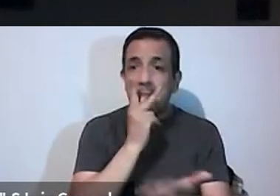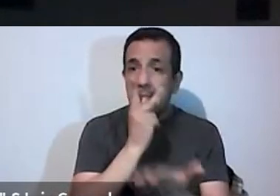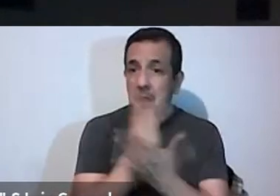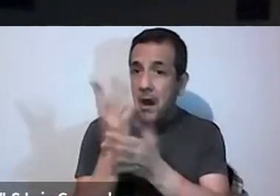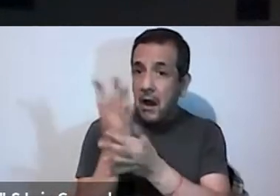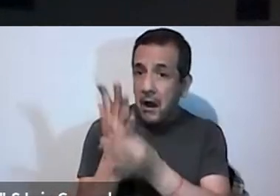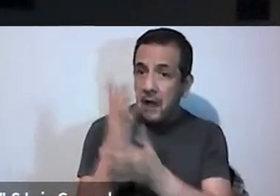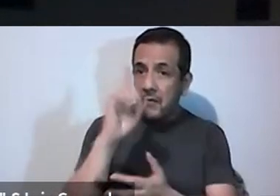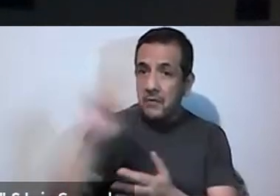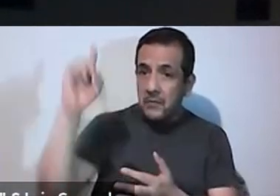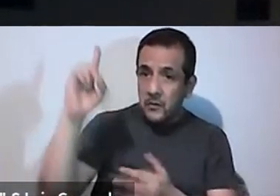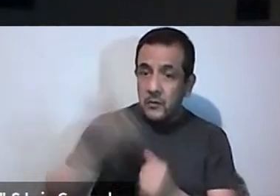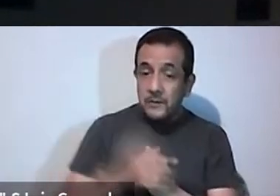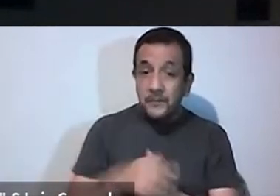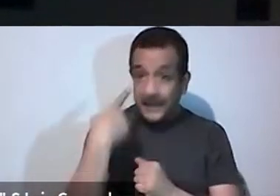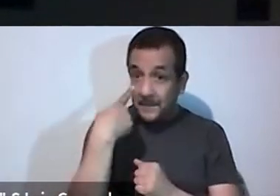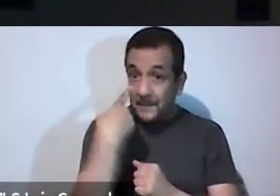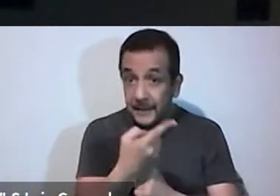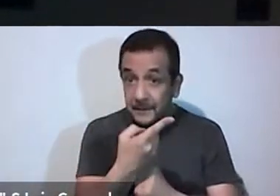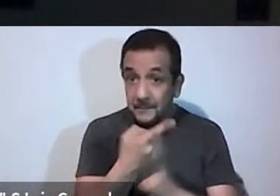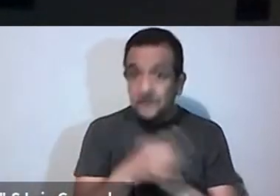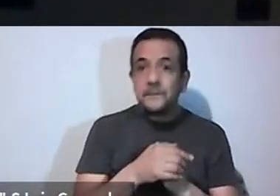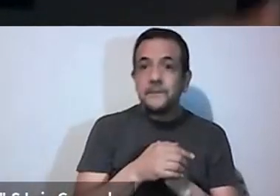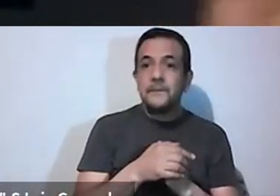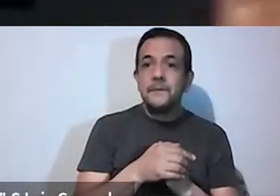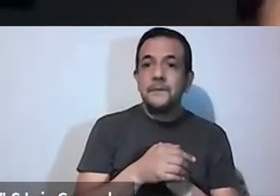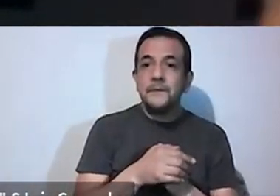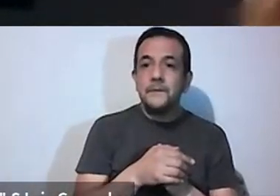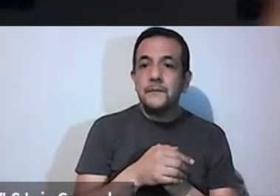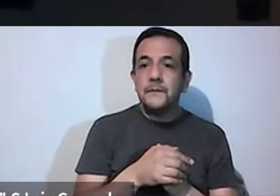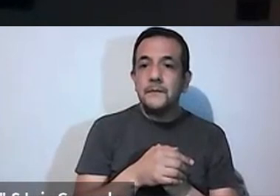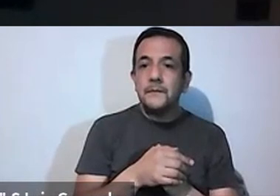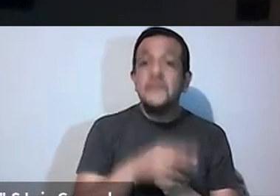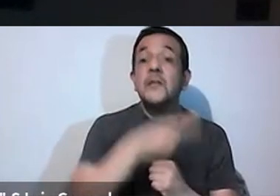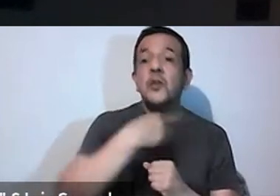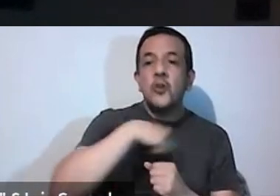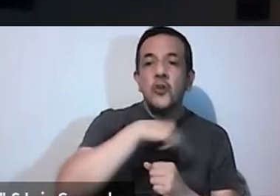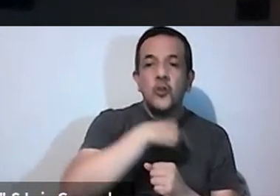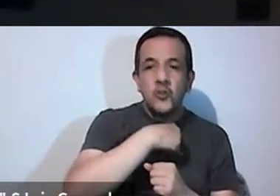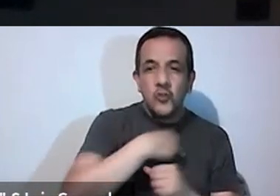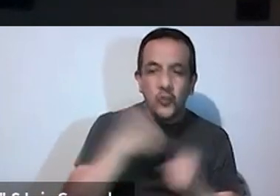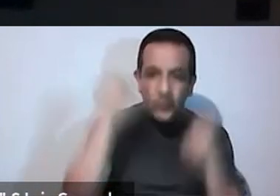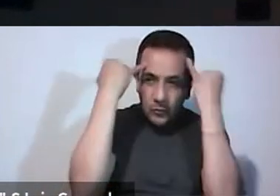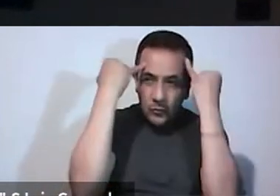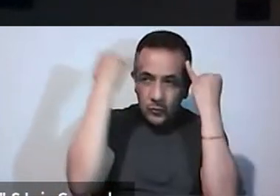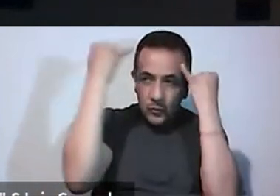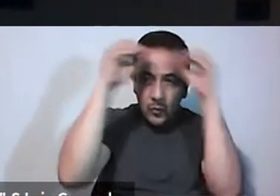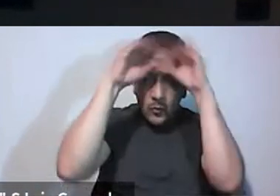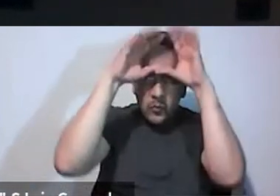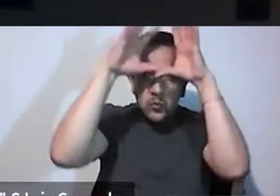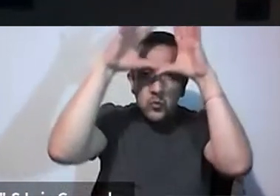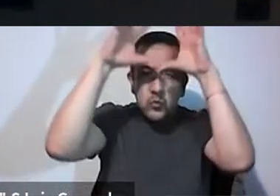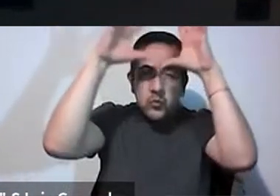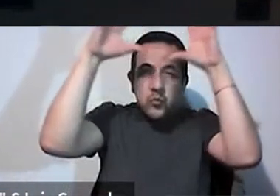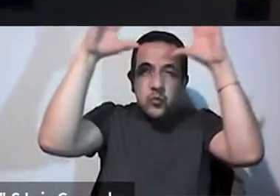Dios. Y fíjense, si tuvimos la capacidad de imaginarnos, pongo